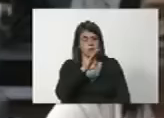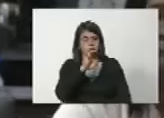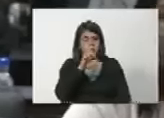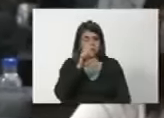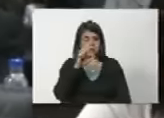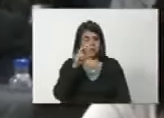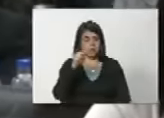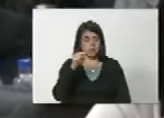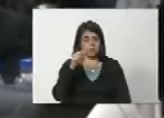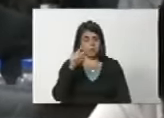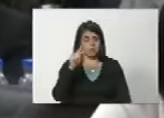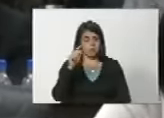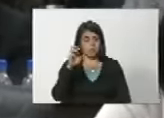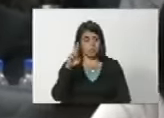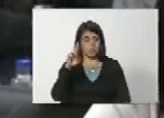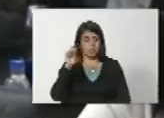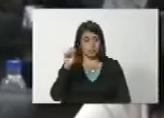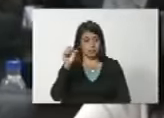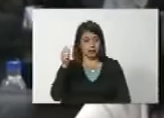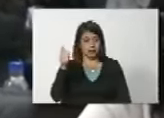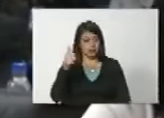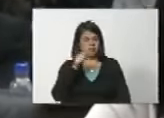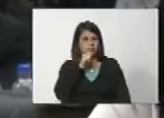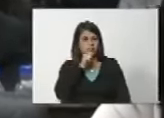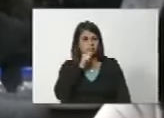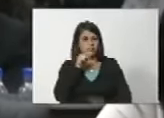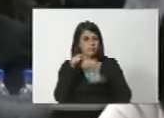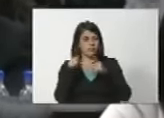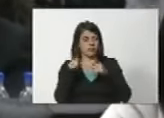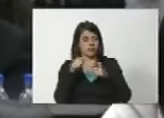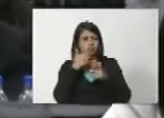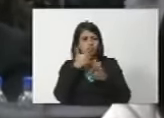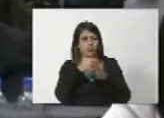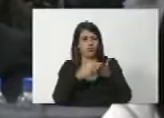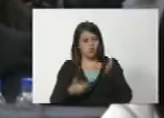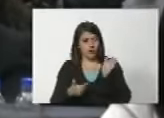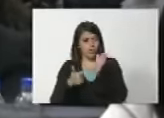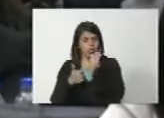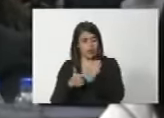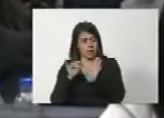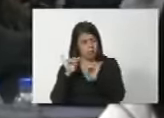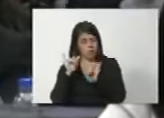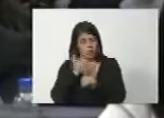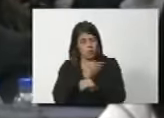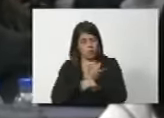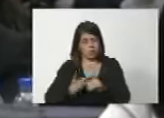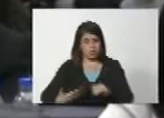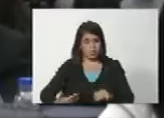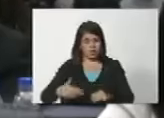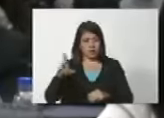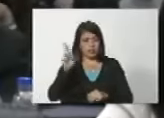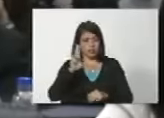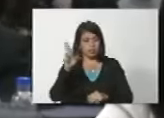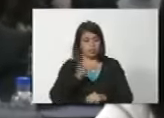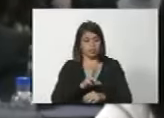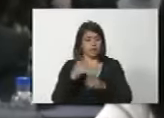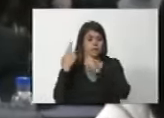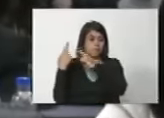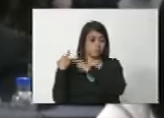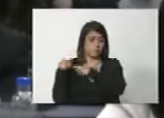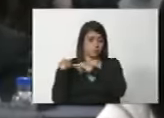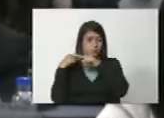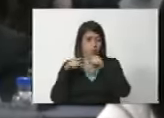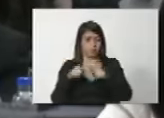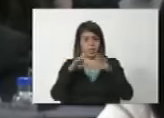Teresa Orsini Pin, quien ha sido propuesta por el ciudadano presidente de la República para